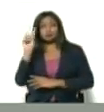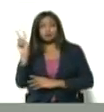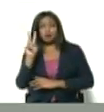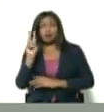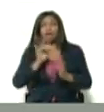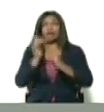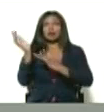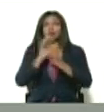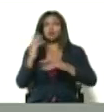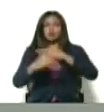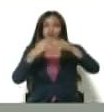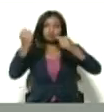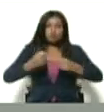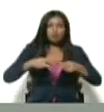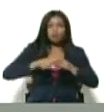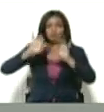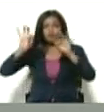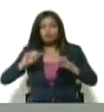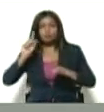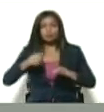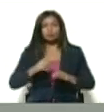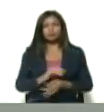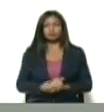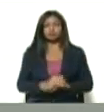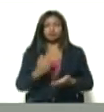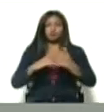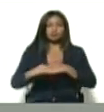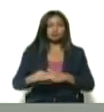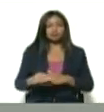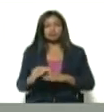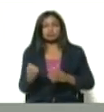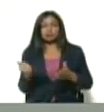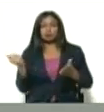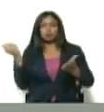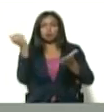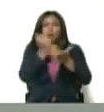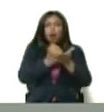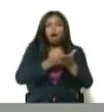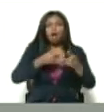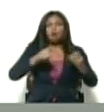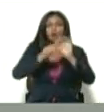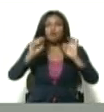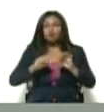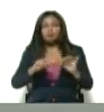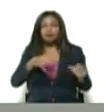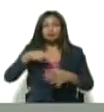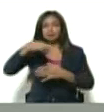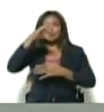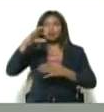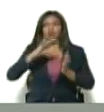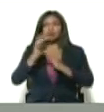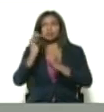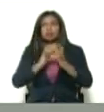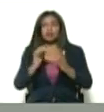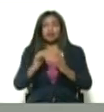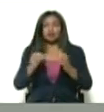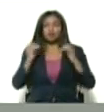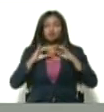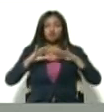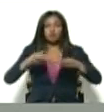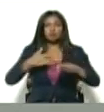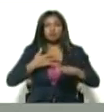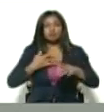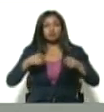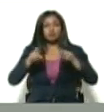el Cristo revolucionario, el Cristo de los pobres, que fue sacrificado, y hoy la necesidad de que ese espíritu cristiano inunde a todo el pueblo